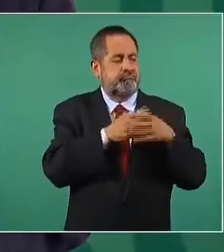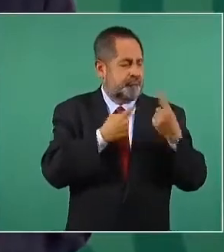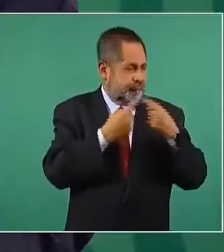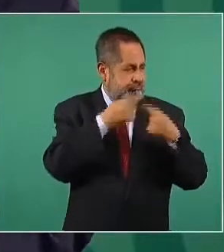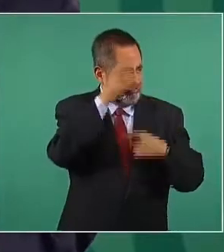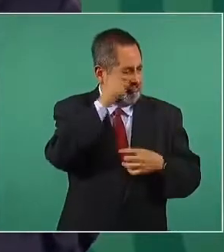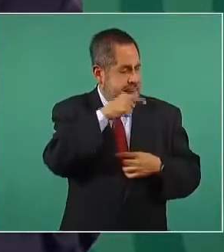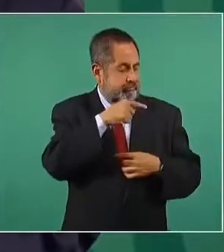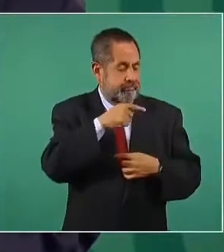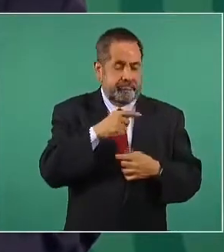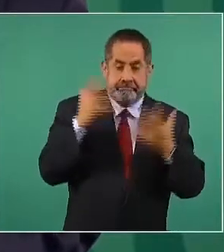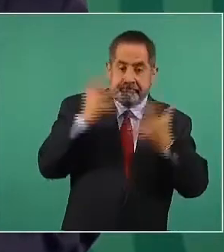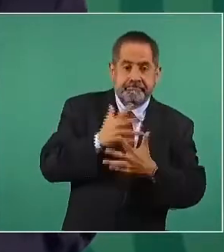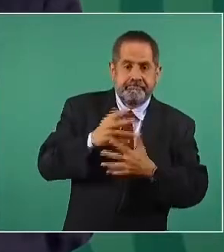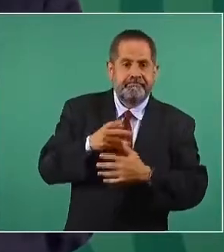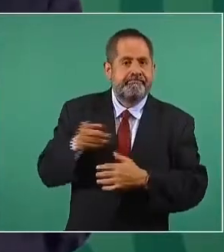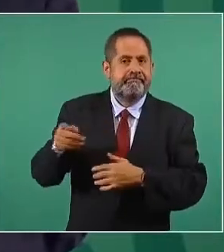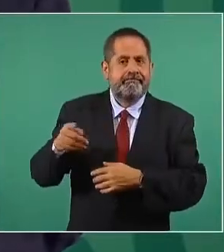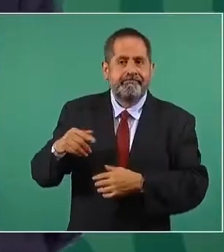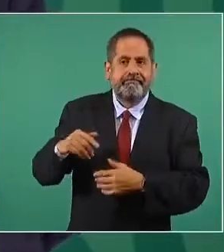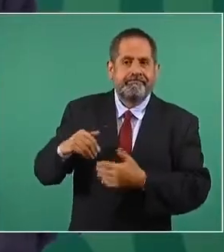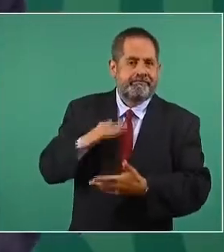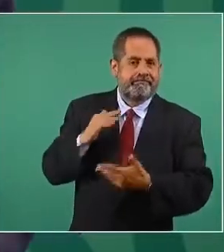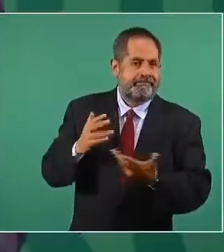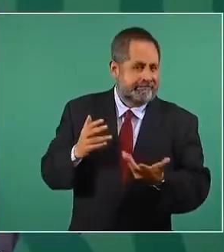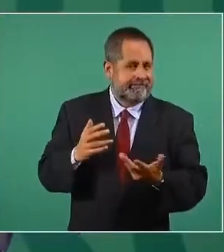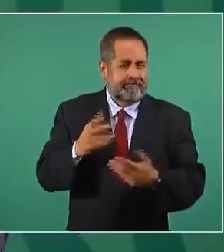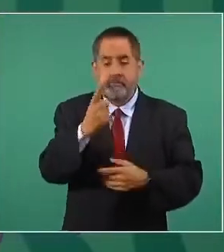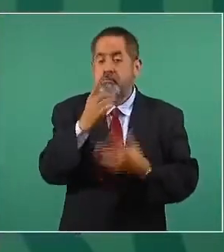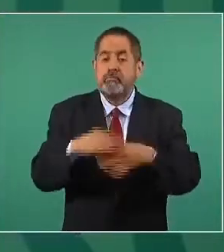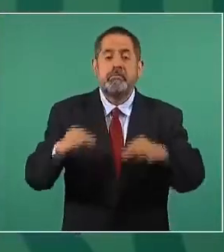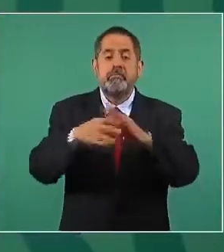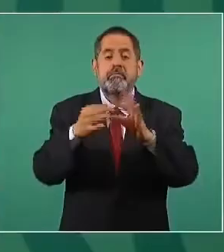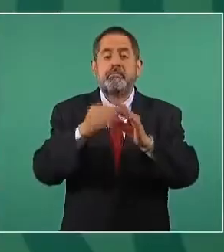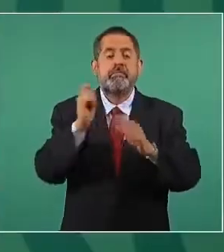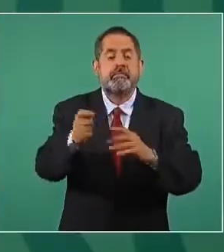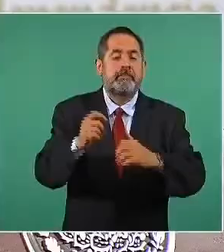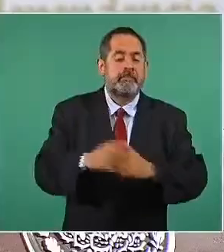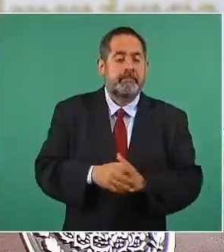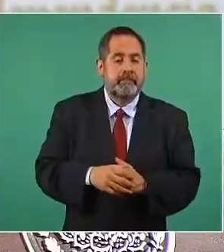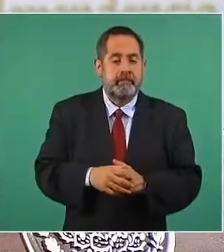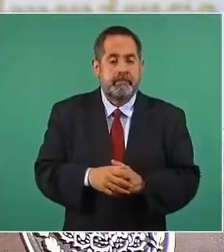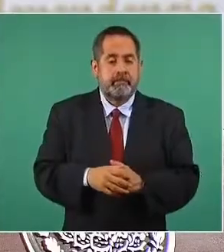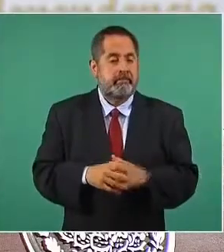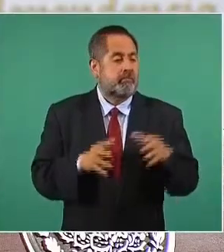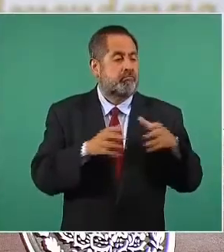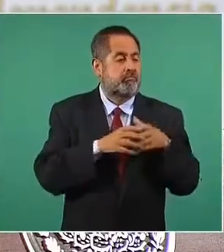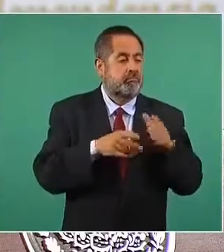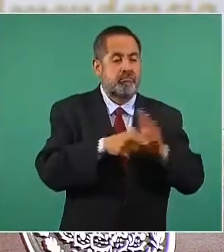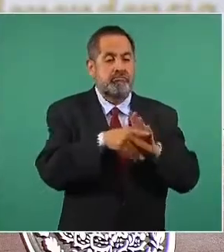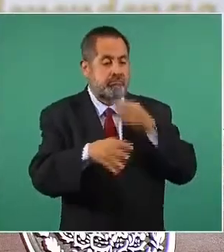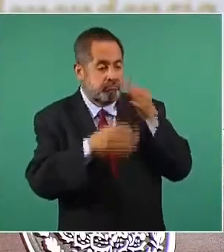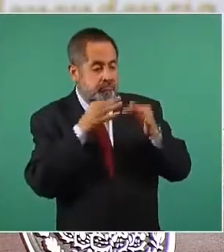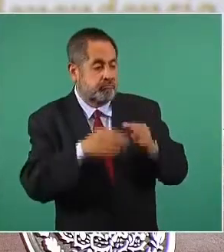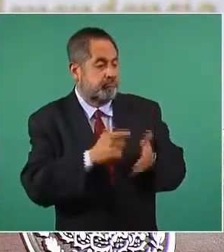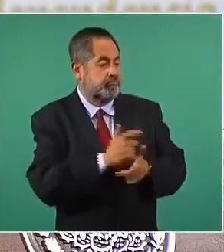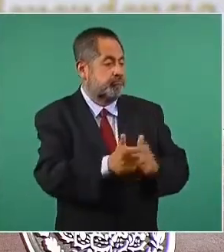y que lo más importante de todo era el control de los medios de